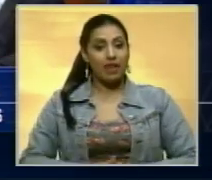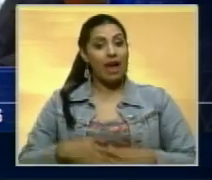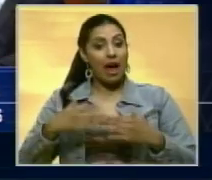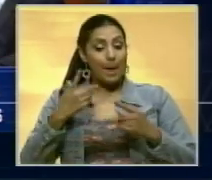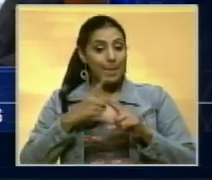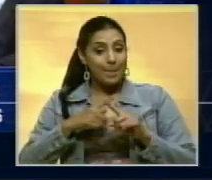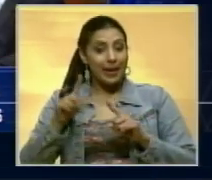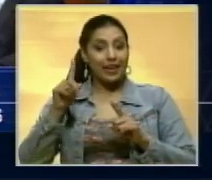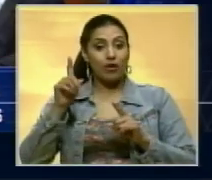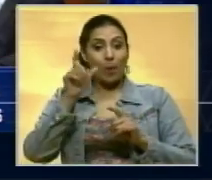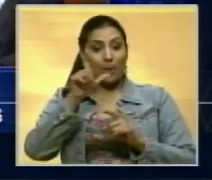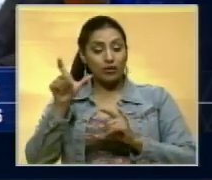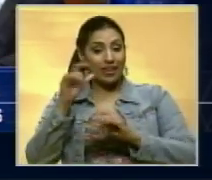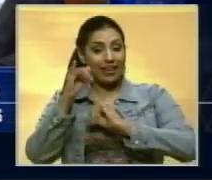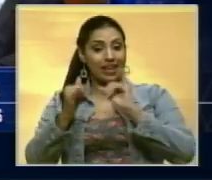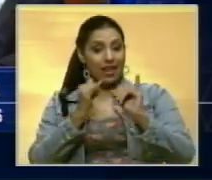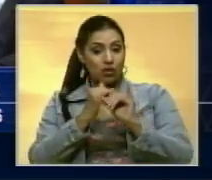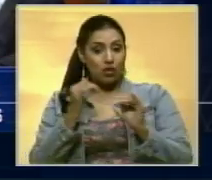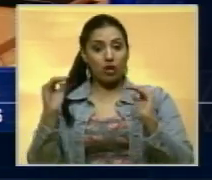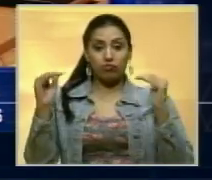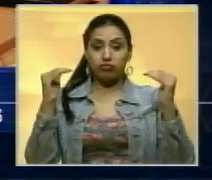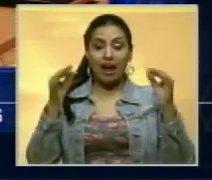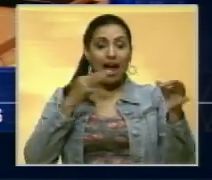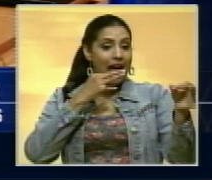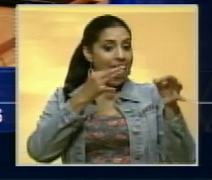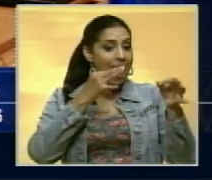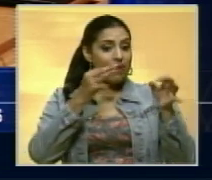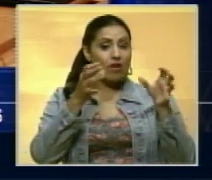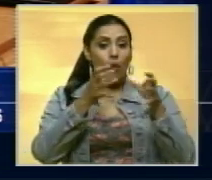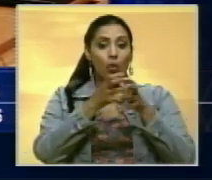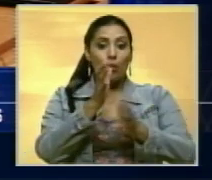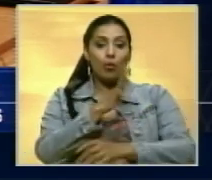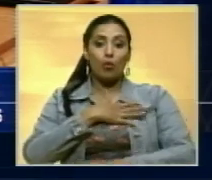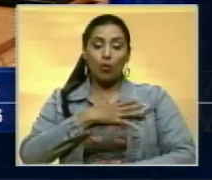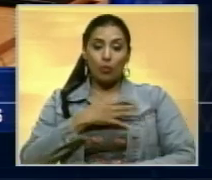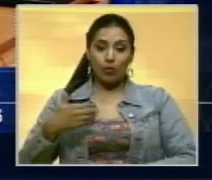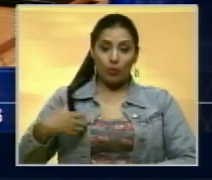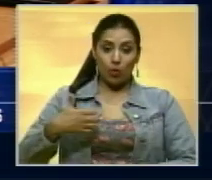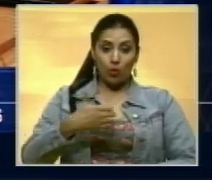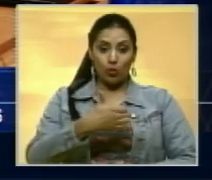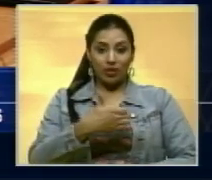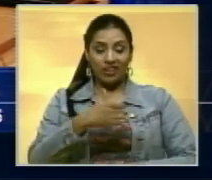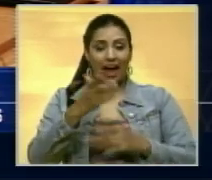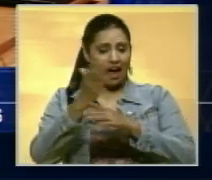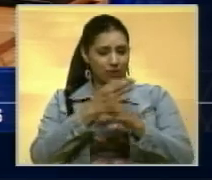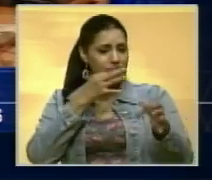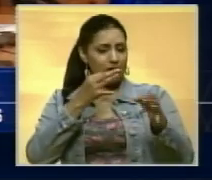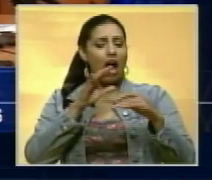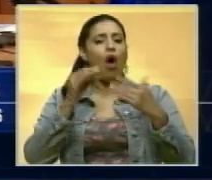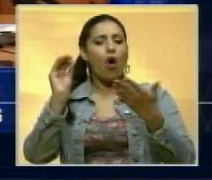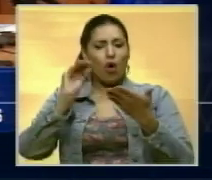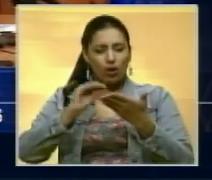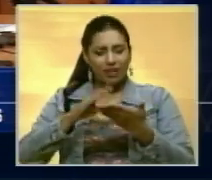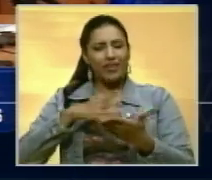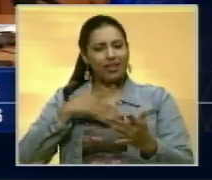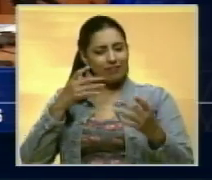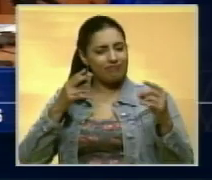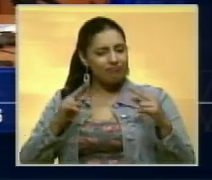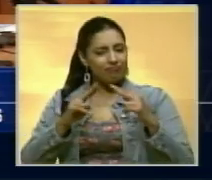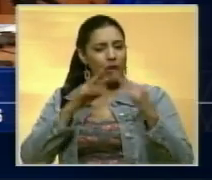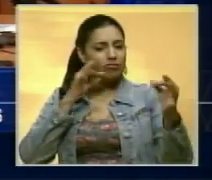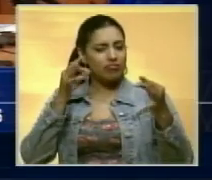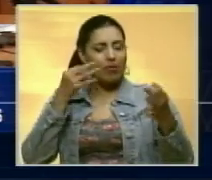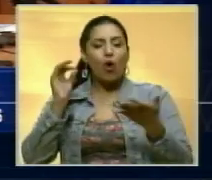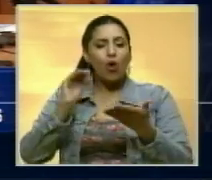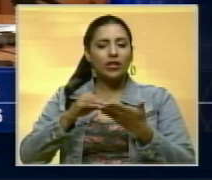Aunque los mediadores internacionales ya han conversado con dirigentes de la Unidad Democrática anteriormente, tienen previsto realizar un nuevo